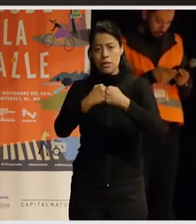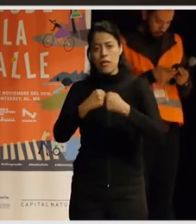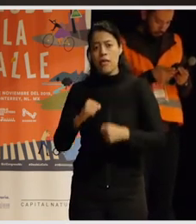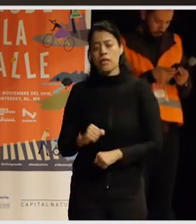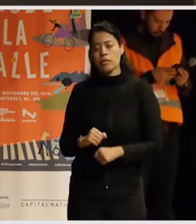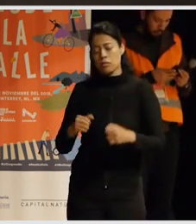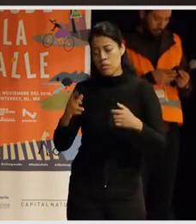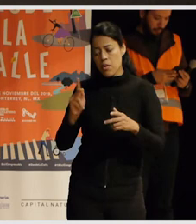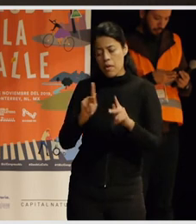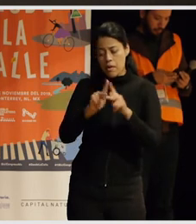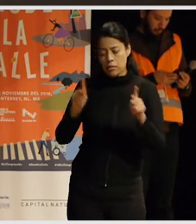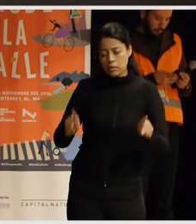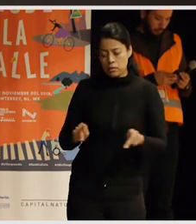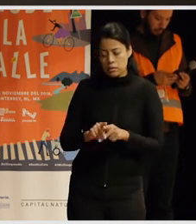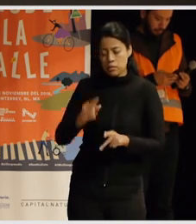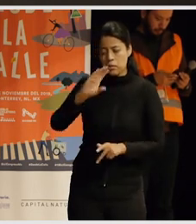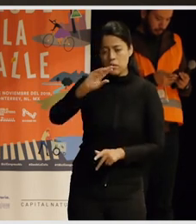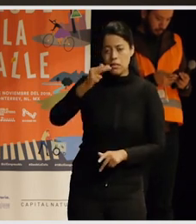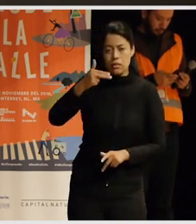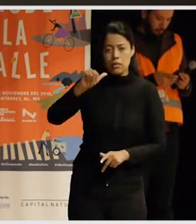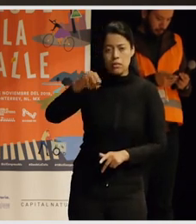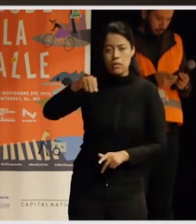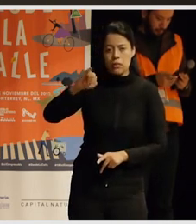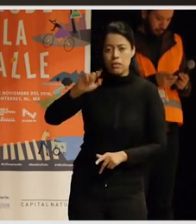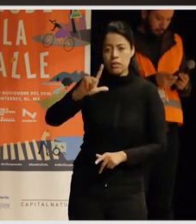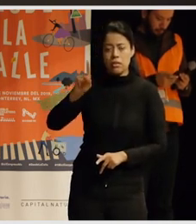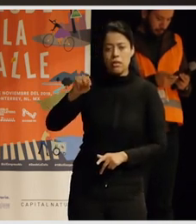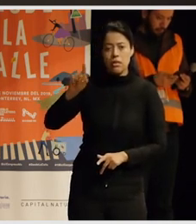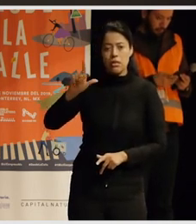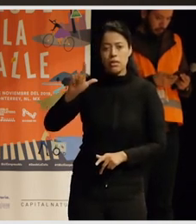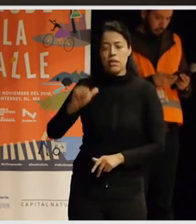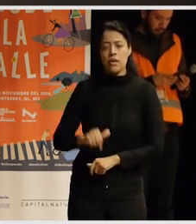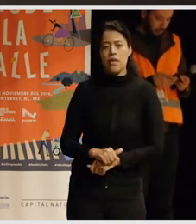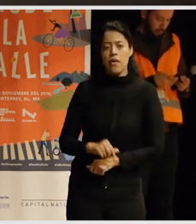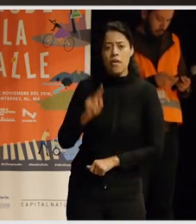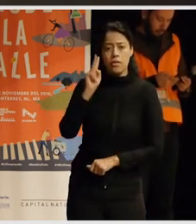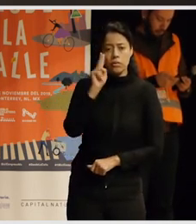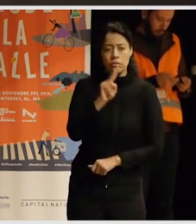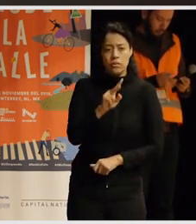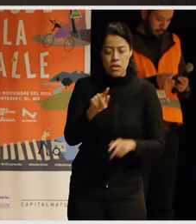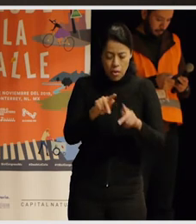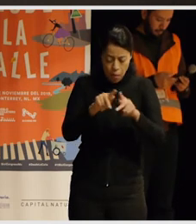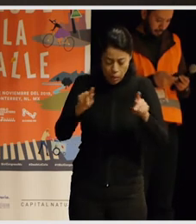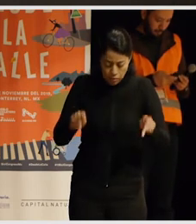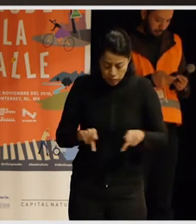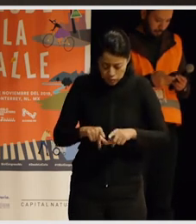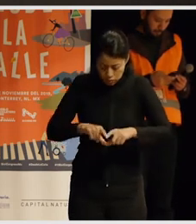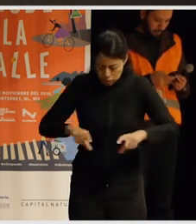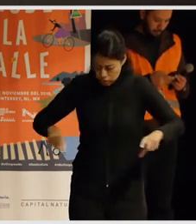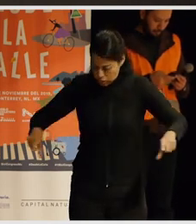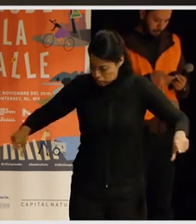chamizal y todo lo que es la frontera el bordo la posibilidad ser un parque lineal